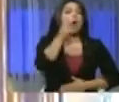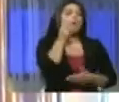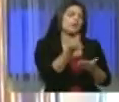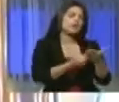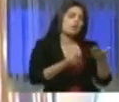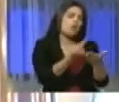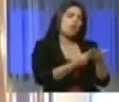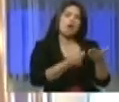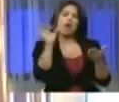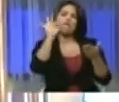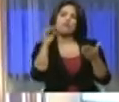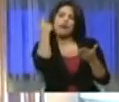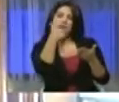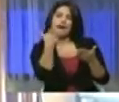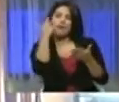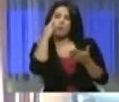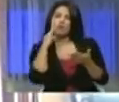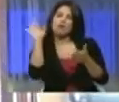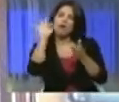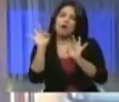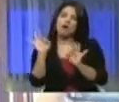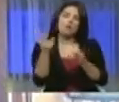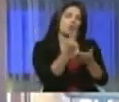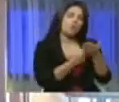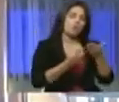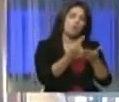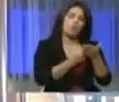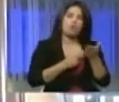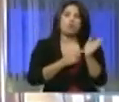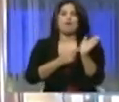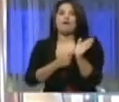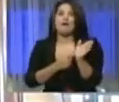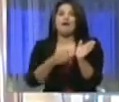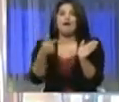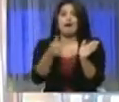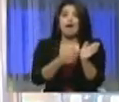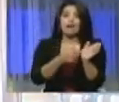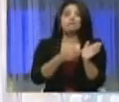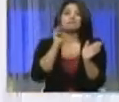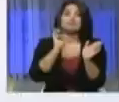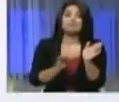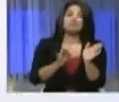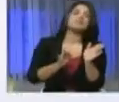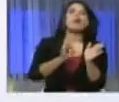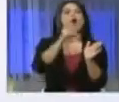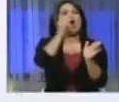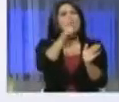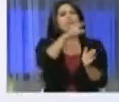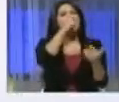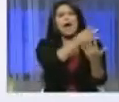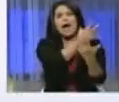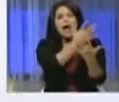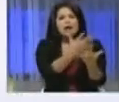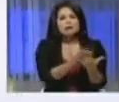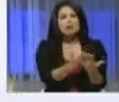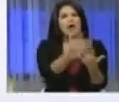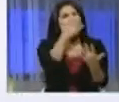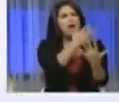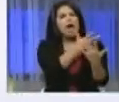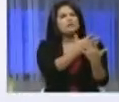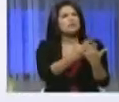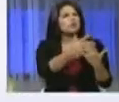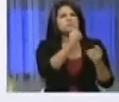Libertador y de los bocetos que hizo en vida con el Libertador. Fue un hombre que vivió largos años, murió casi a los 90